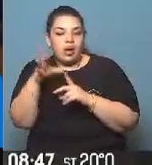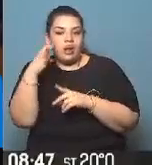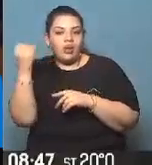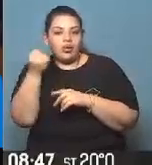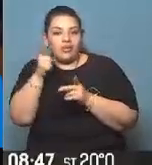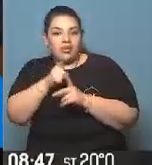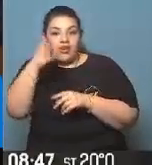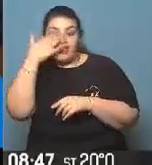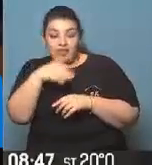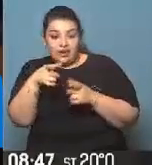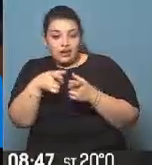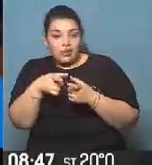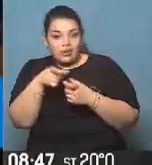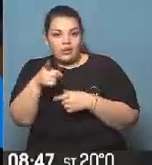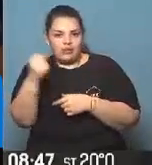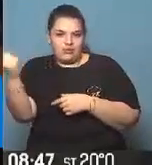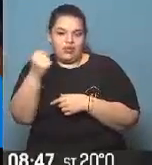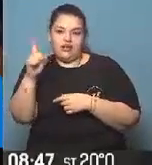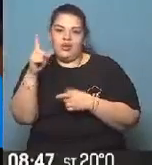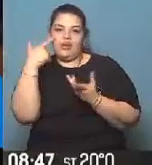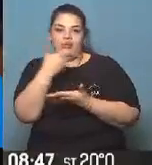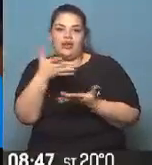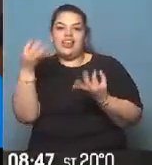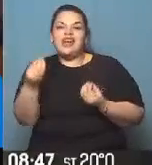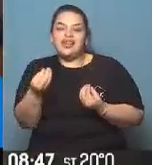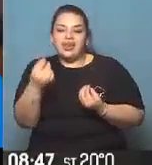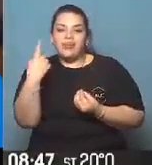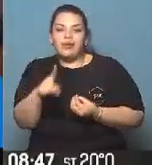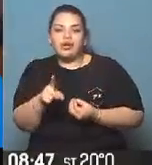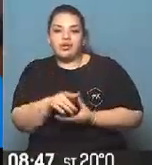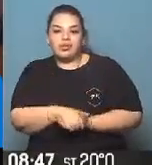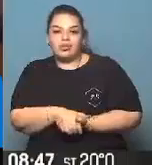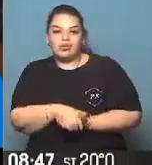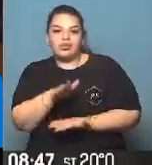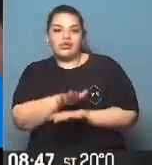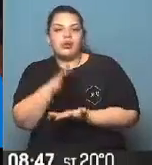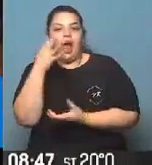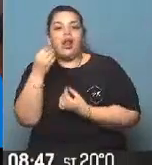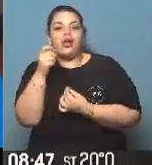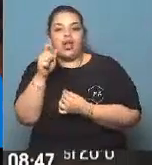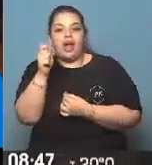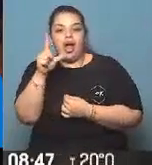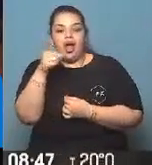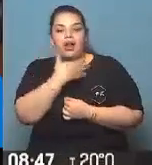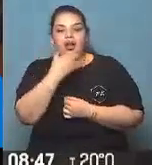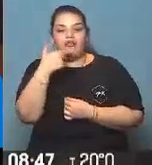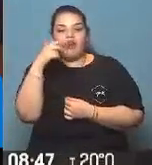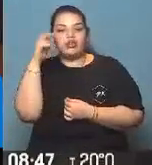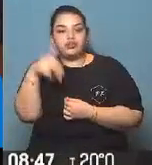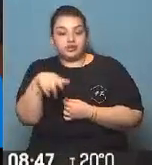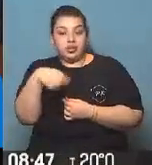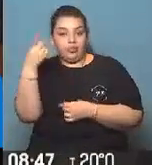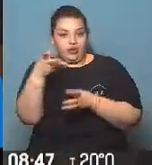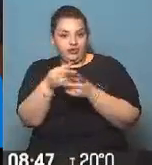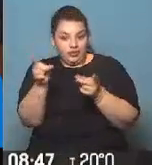el final de la película, no voy a revelar qué, pero que tiene que ver con algo que hace Alfonsín después de terminado el episodio de